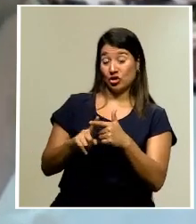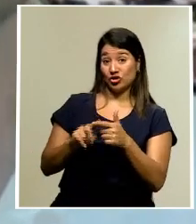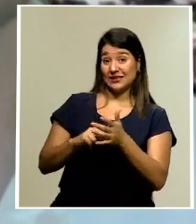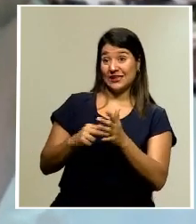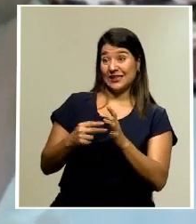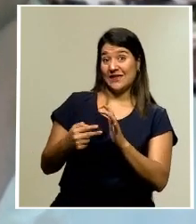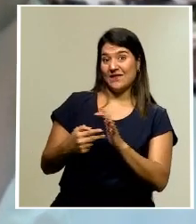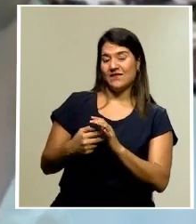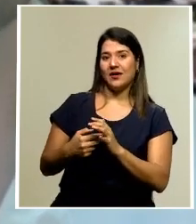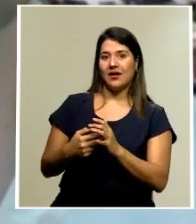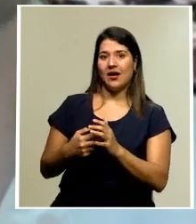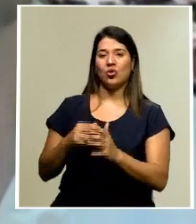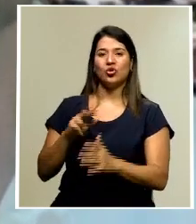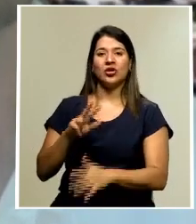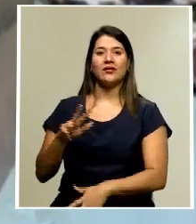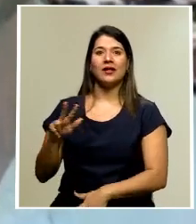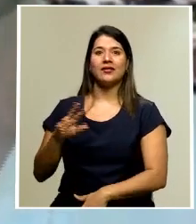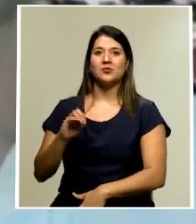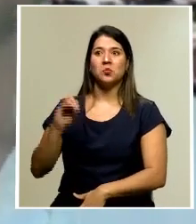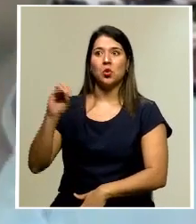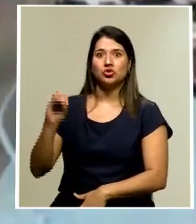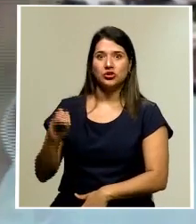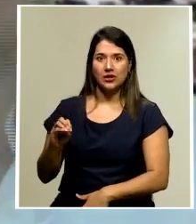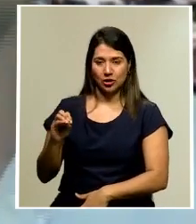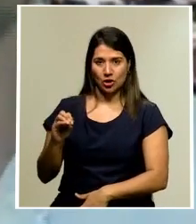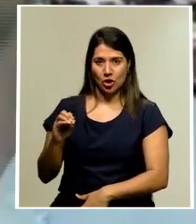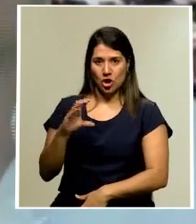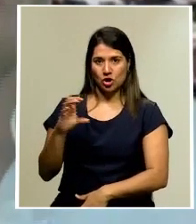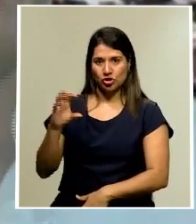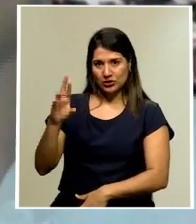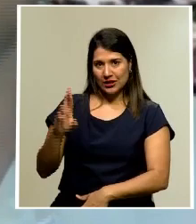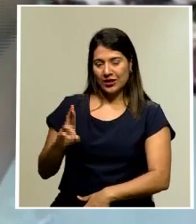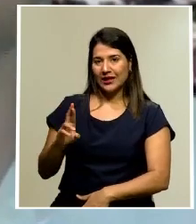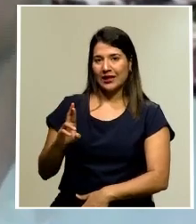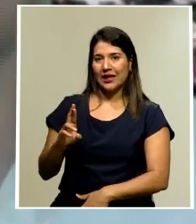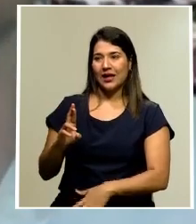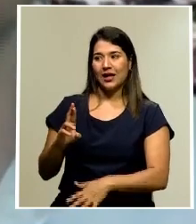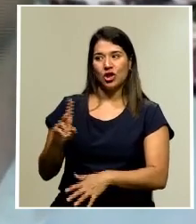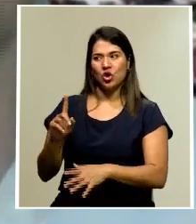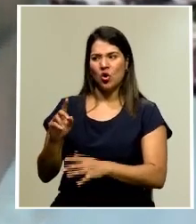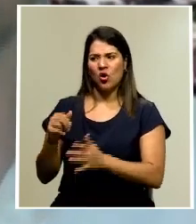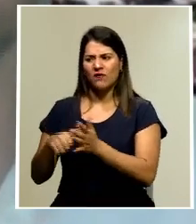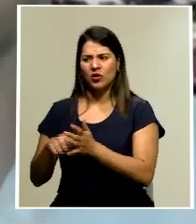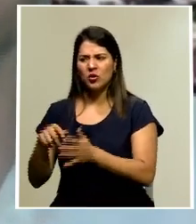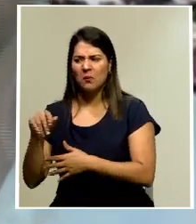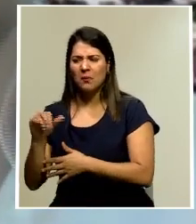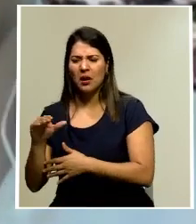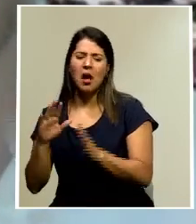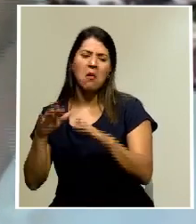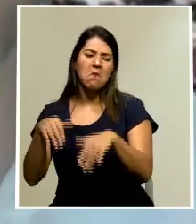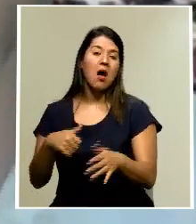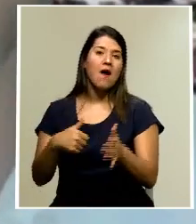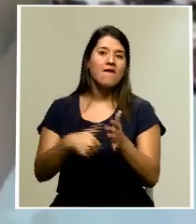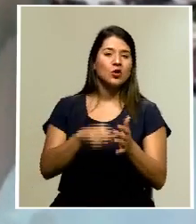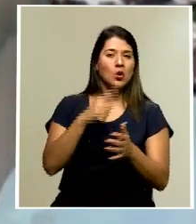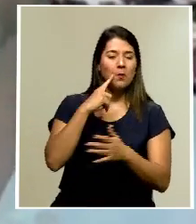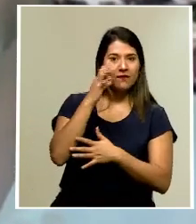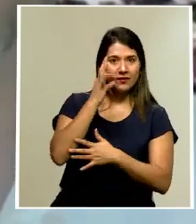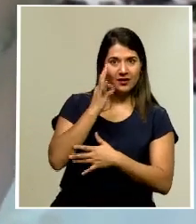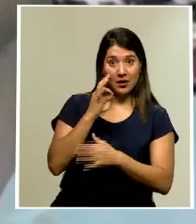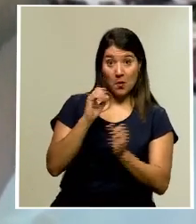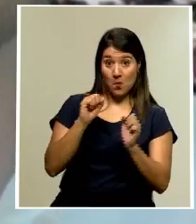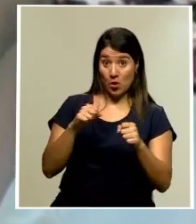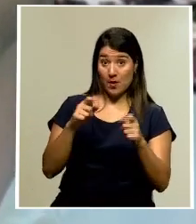Que aglutine un poco el voto anti-PAC. Exactamente, y es un llamado que se vio en el